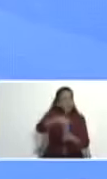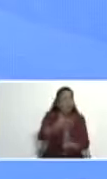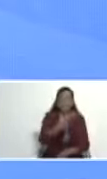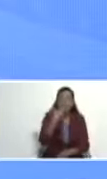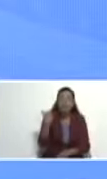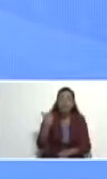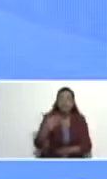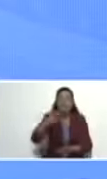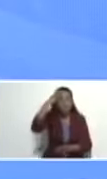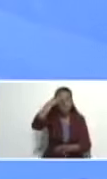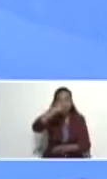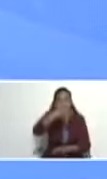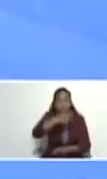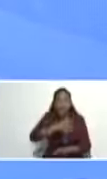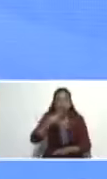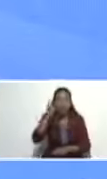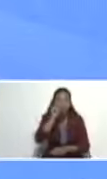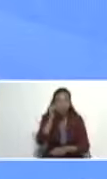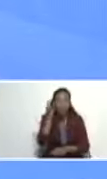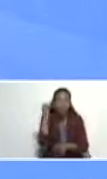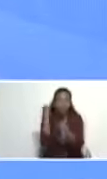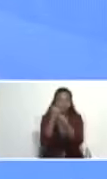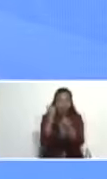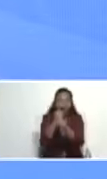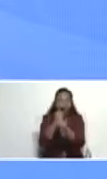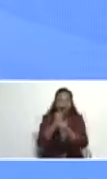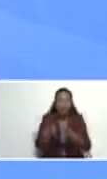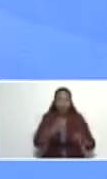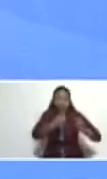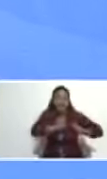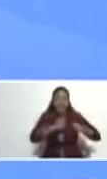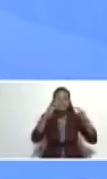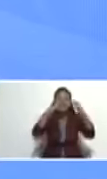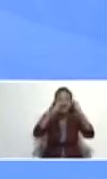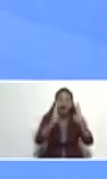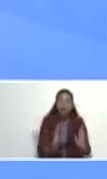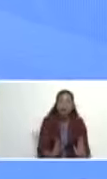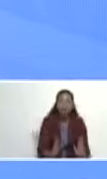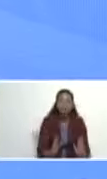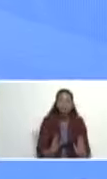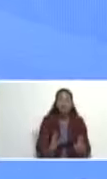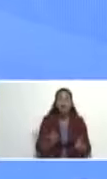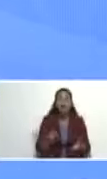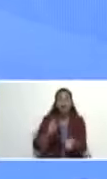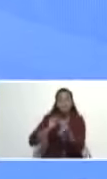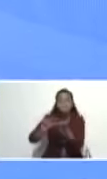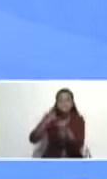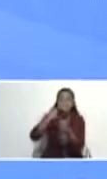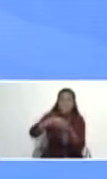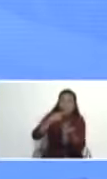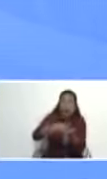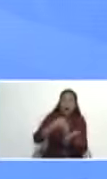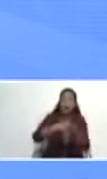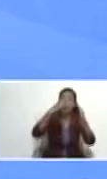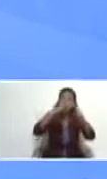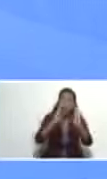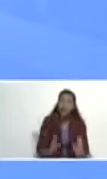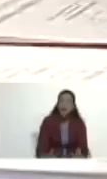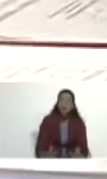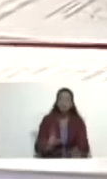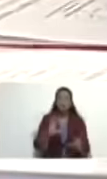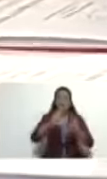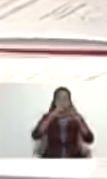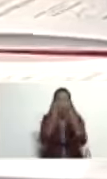del trabajador, de la trabajadora, a la asignación de vivienda, al financiamiento de vivienda, vivienda para la